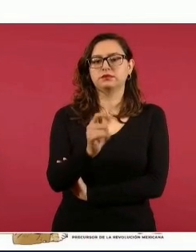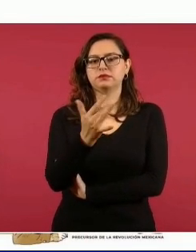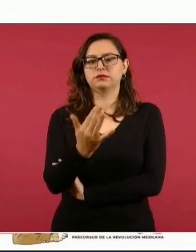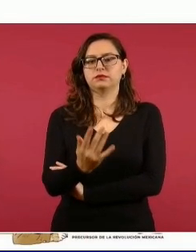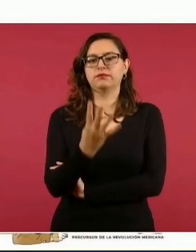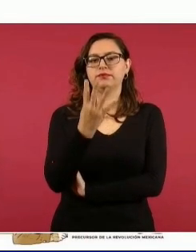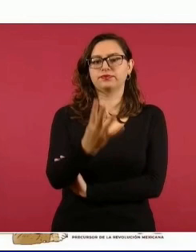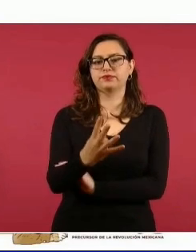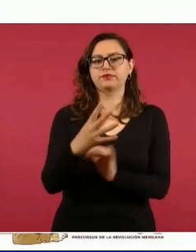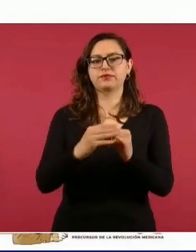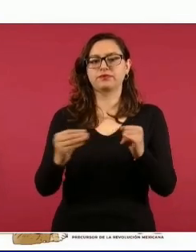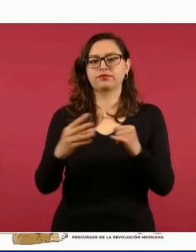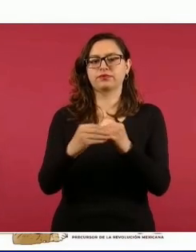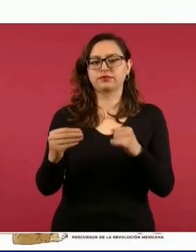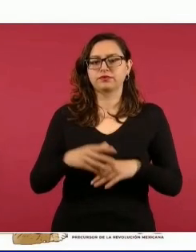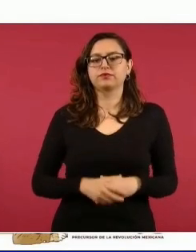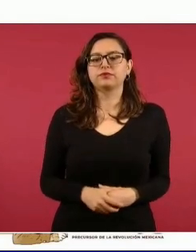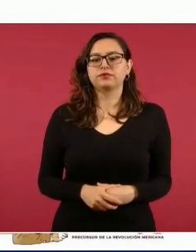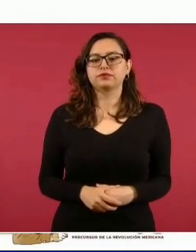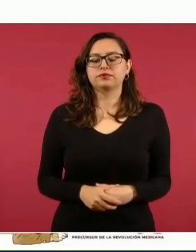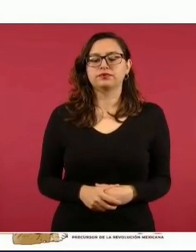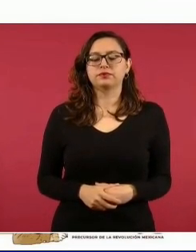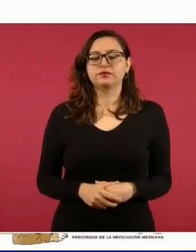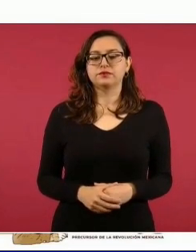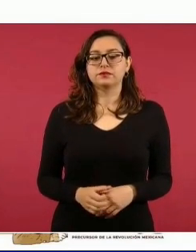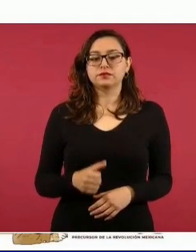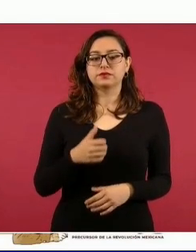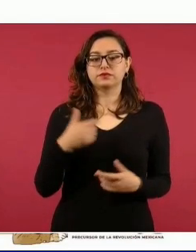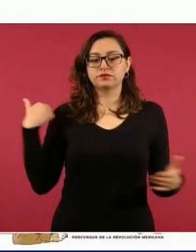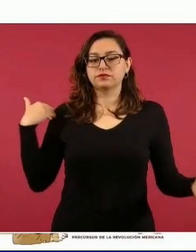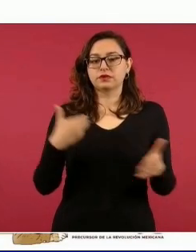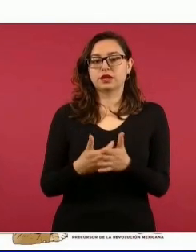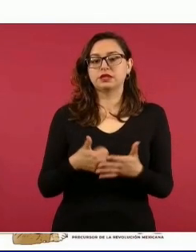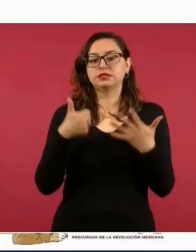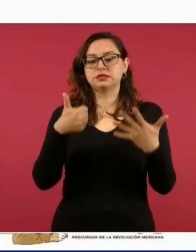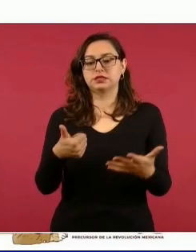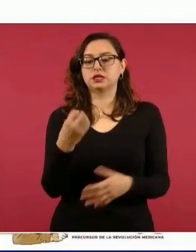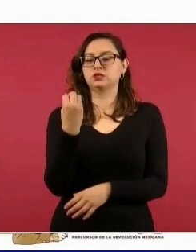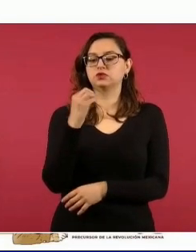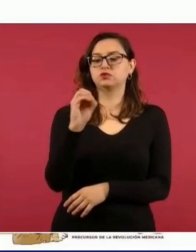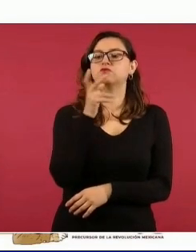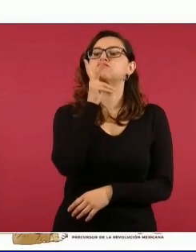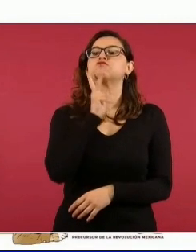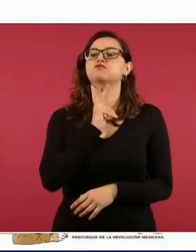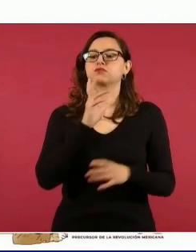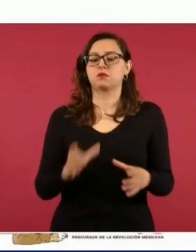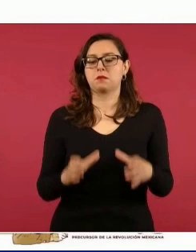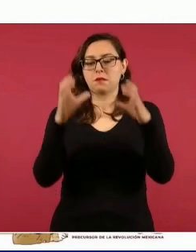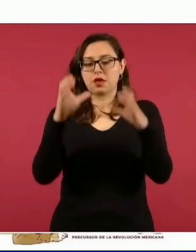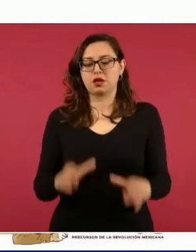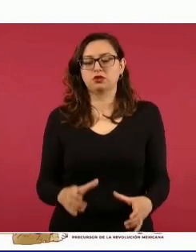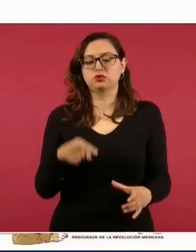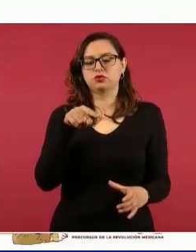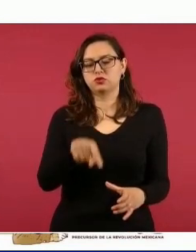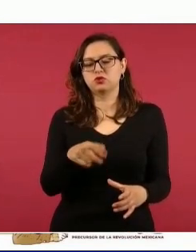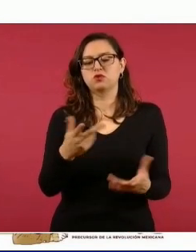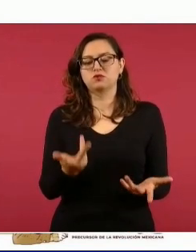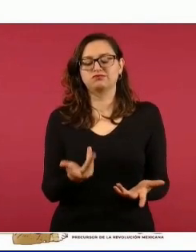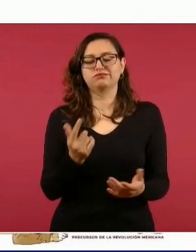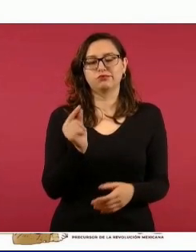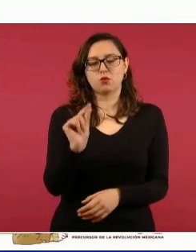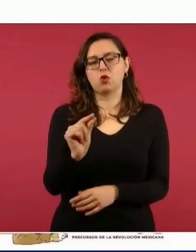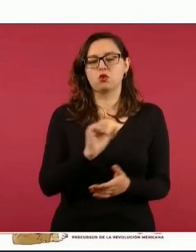54 centavos. Con corte el 6 de octubre, la mezcla mexicana de petróleo tuvo un ligero